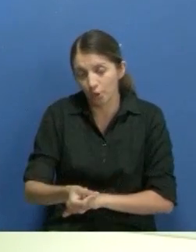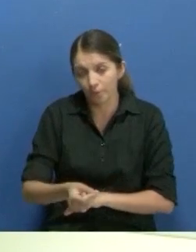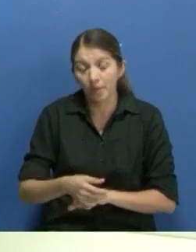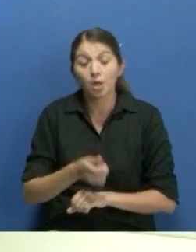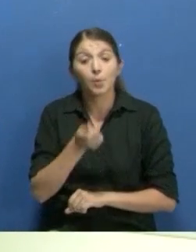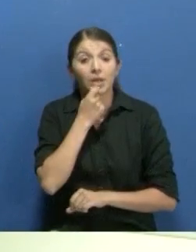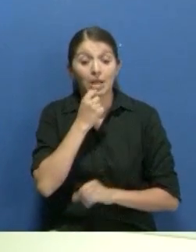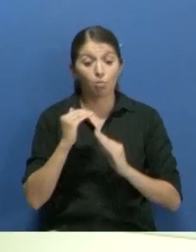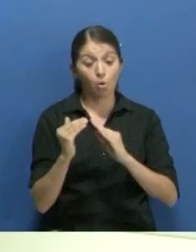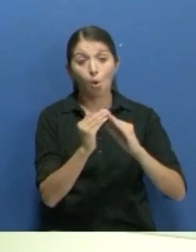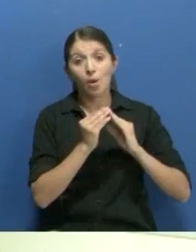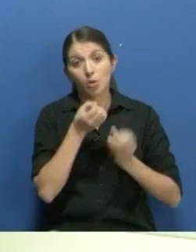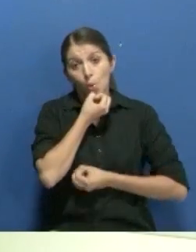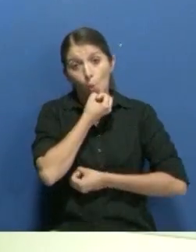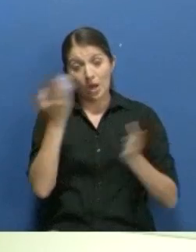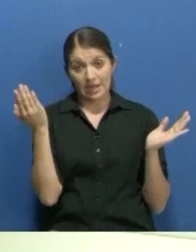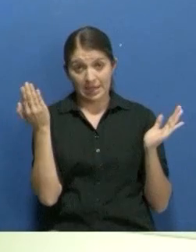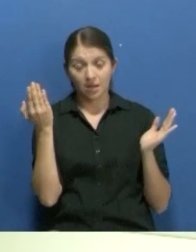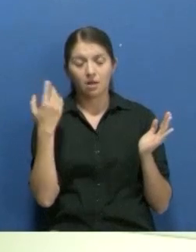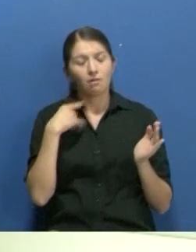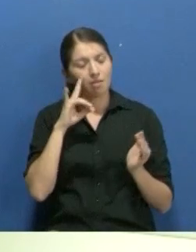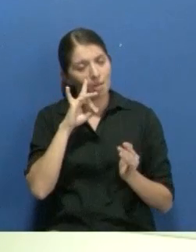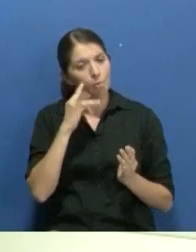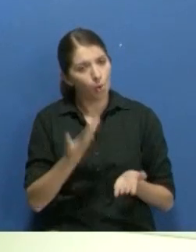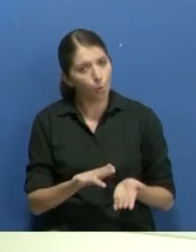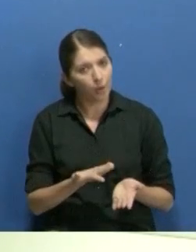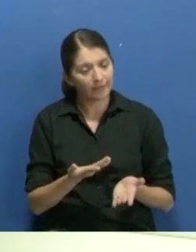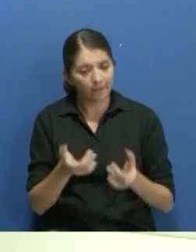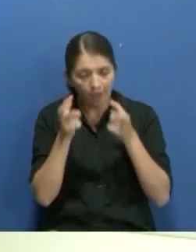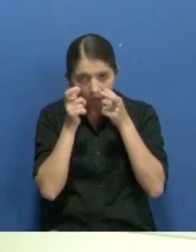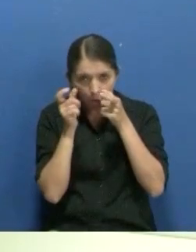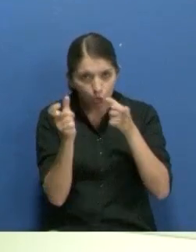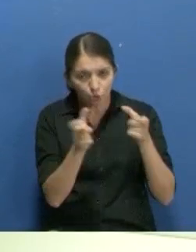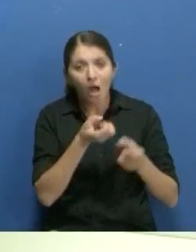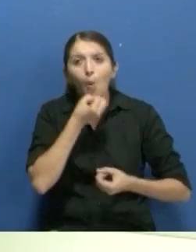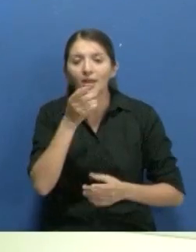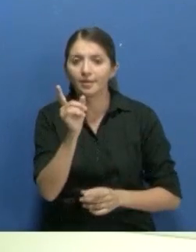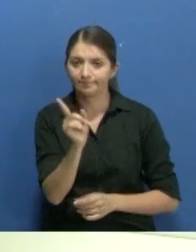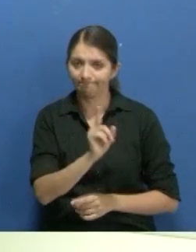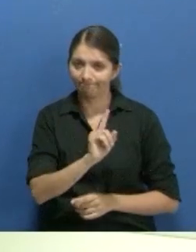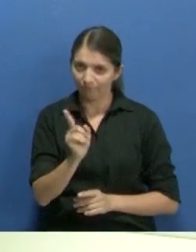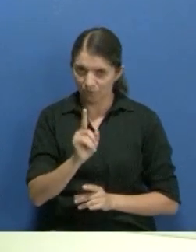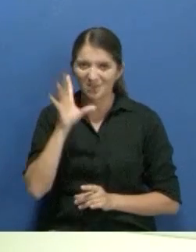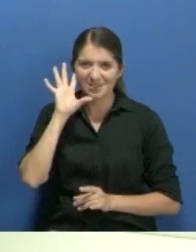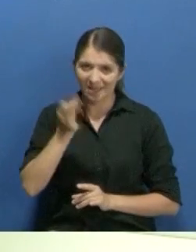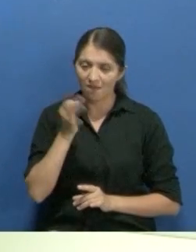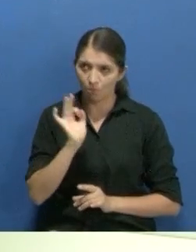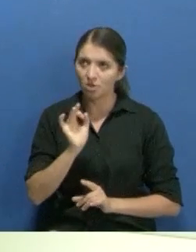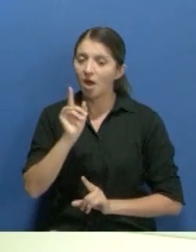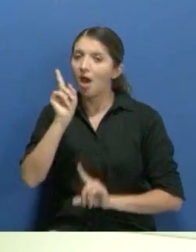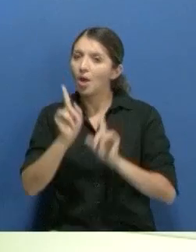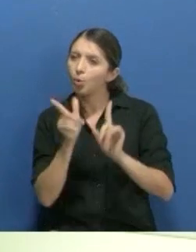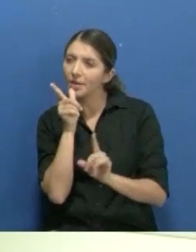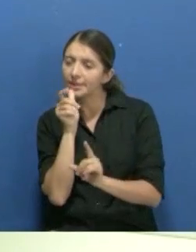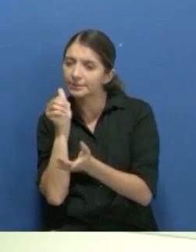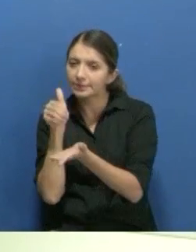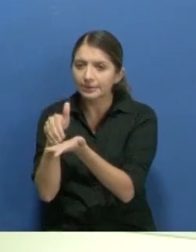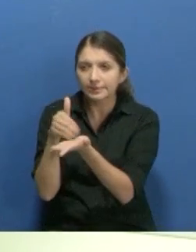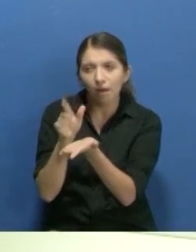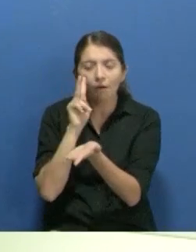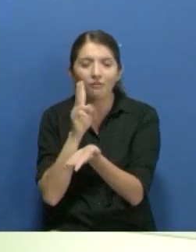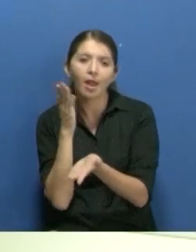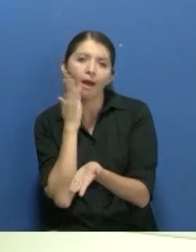allí avala o sustenta la reforma de esta migratoria. Claro, en las cárceles federales donde se concentran todos los delitos que tienen que ver